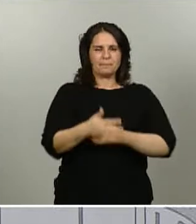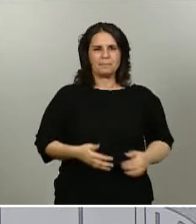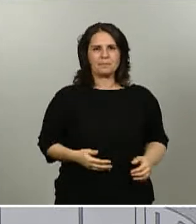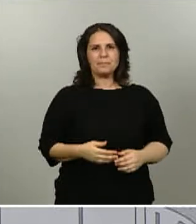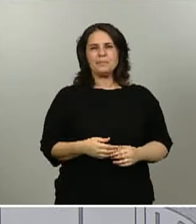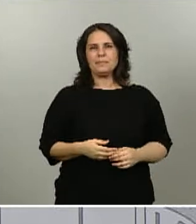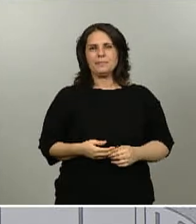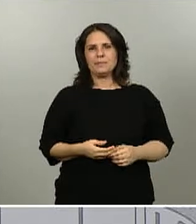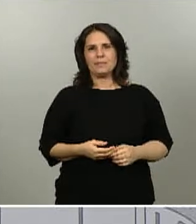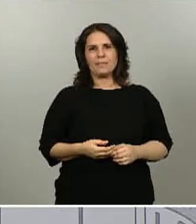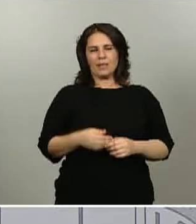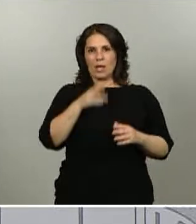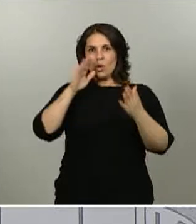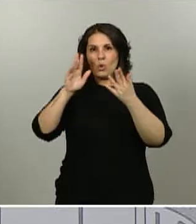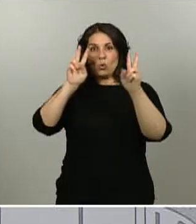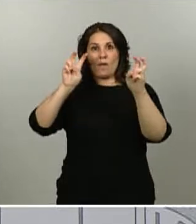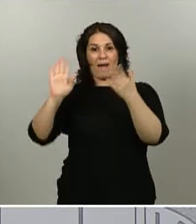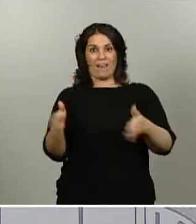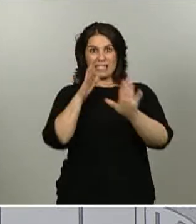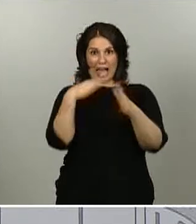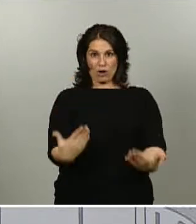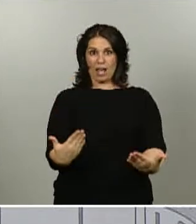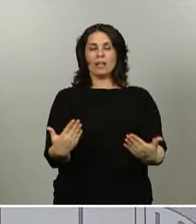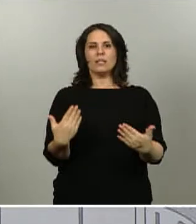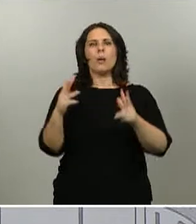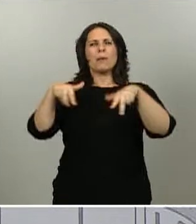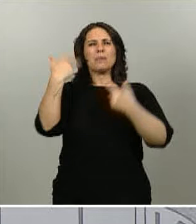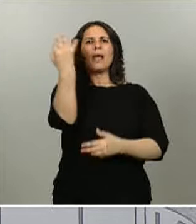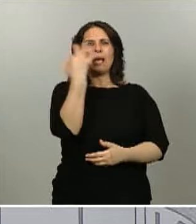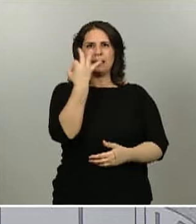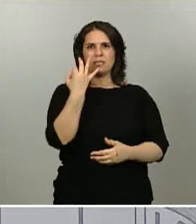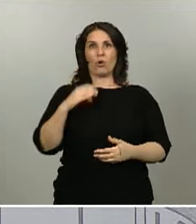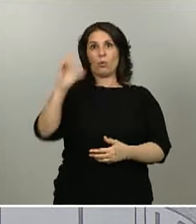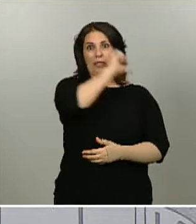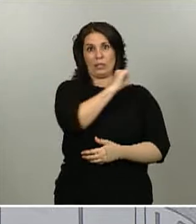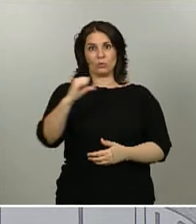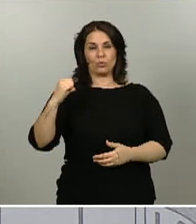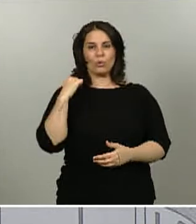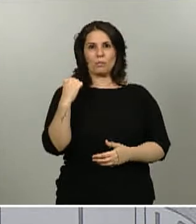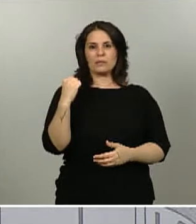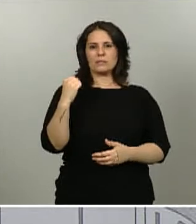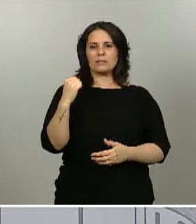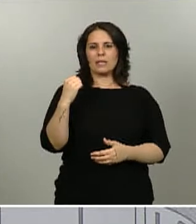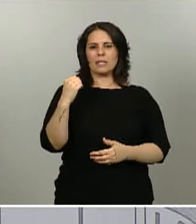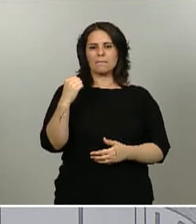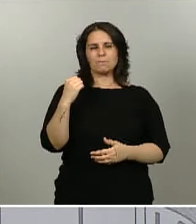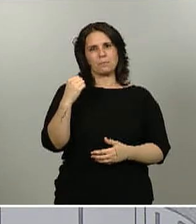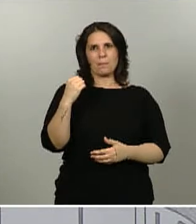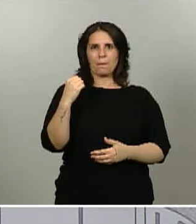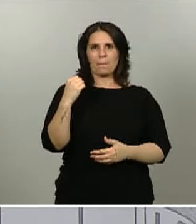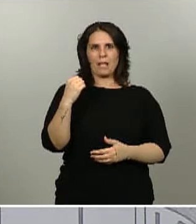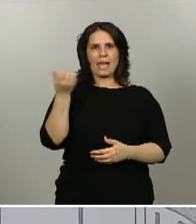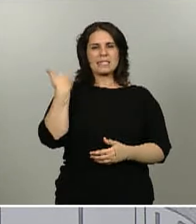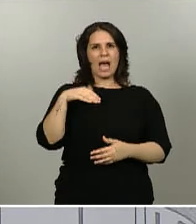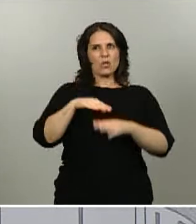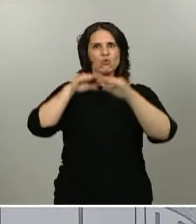nueva fase en la que estamos está permitiendo que las comunidades autónomas, que ya están con una presión asistencial y una